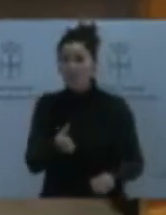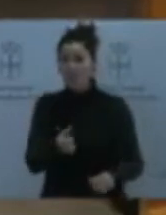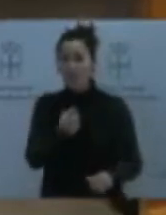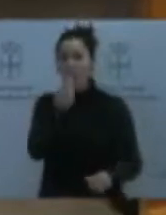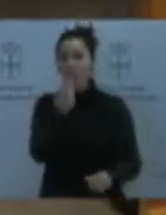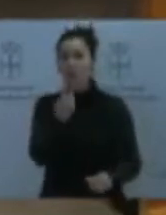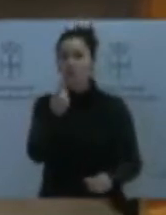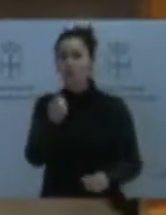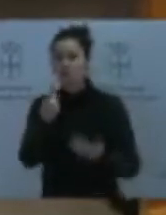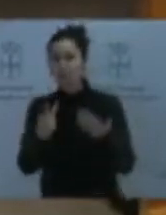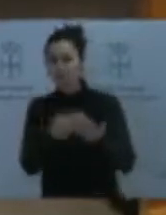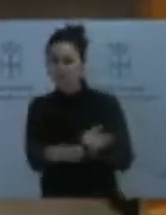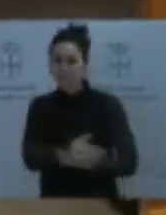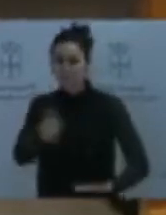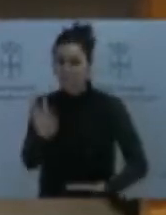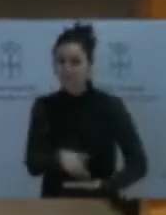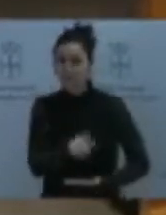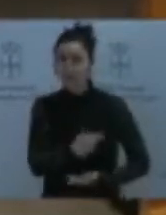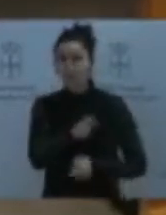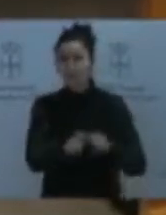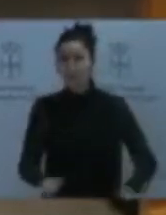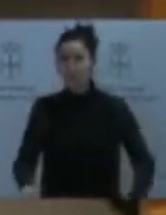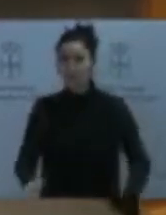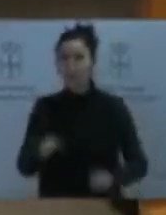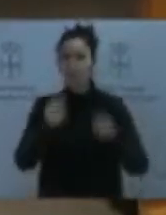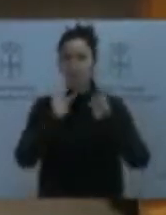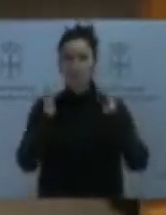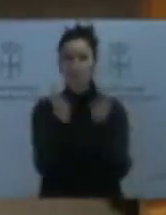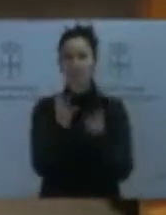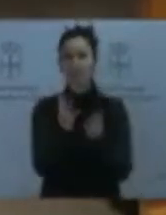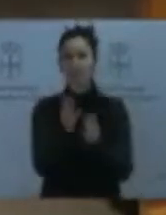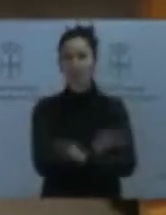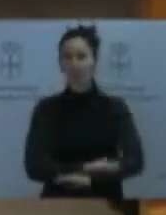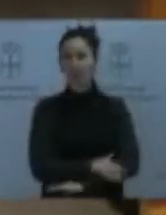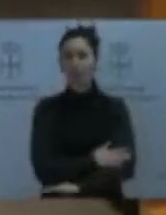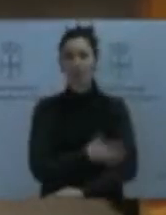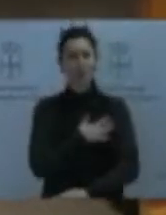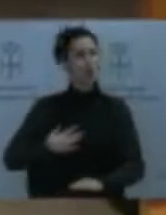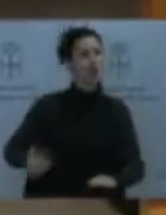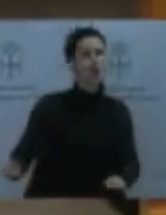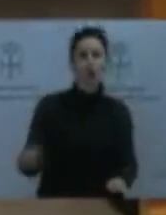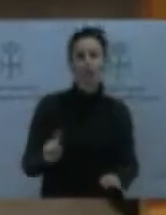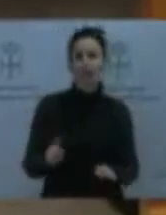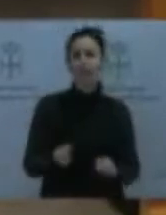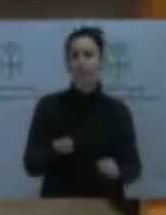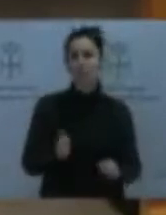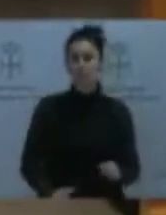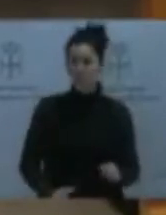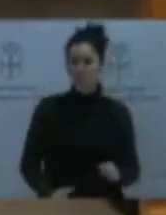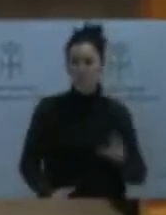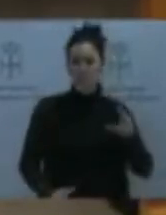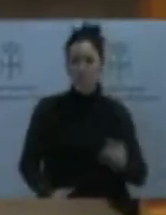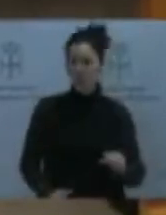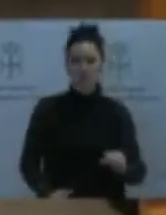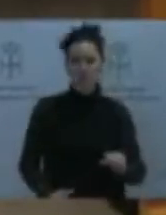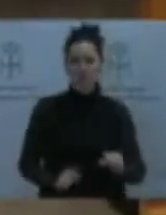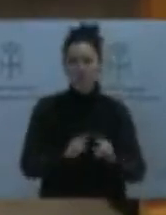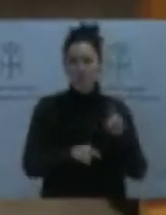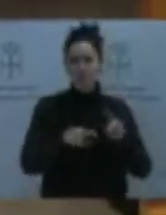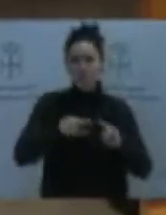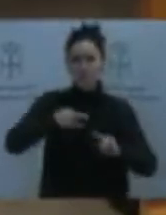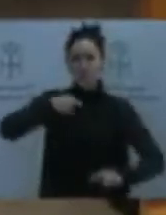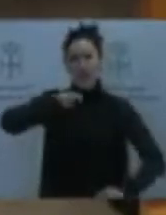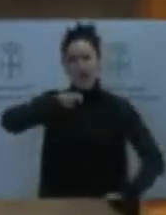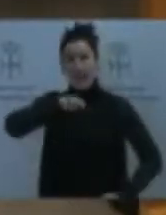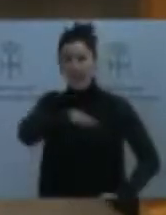de Administración ni siquiera se atreven a rebajarse el sueldo. Multiplicaron por 14 la deuda existente. ¿Qué solución proponen